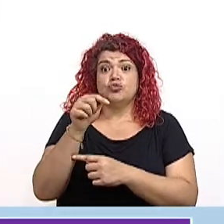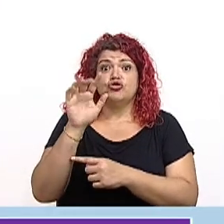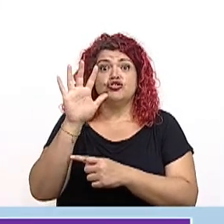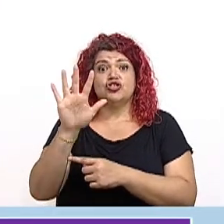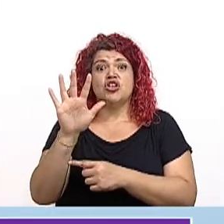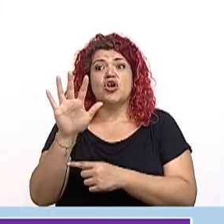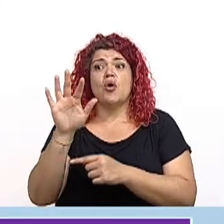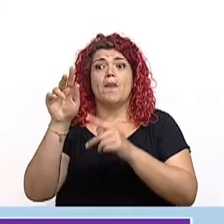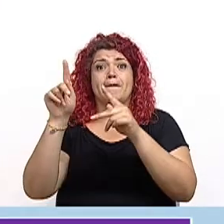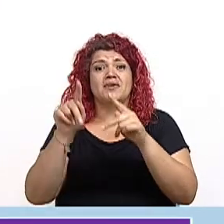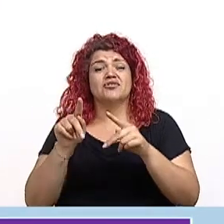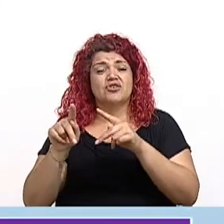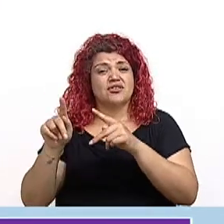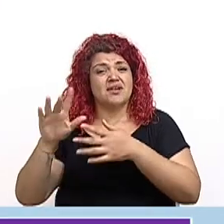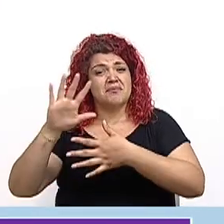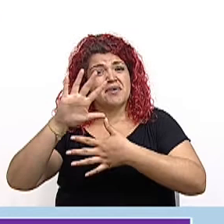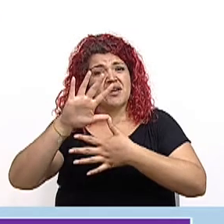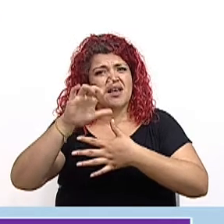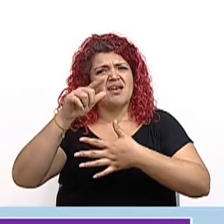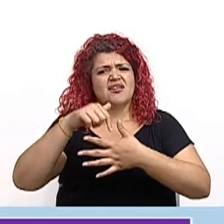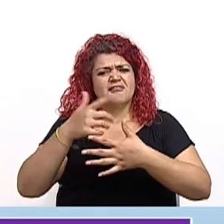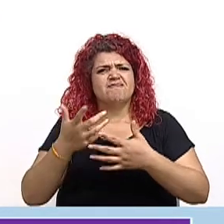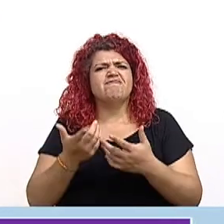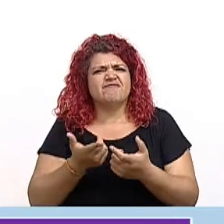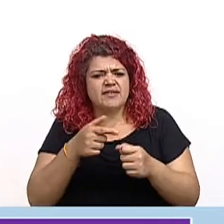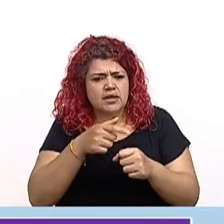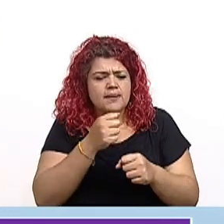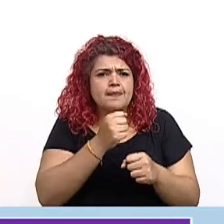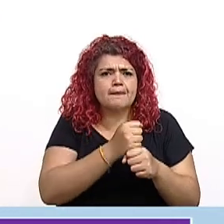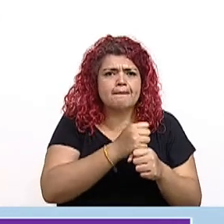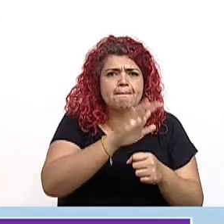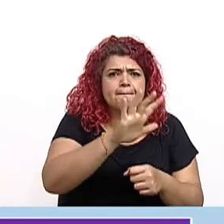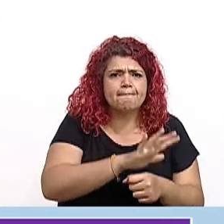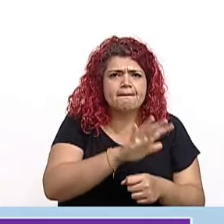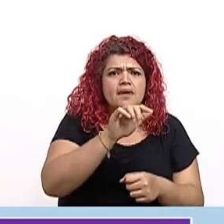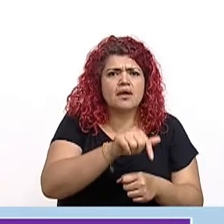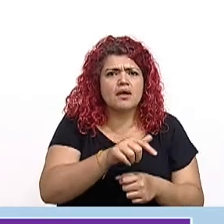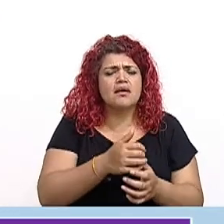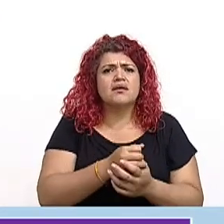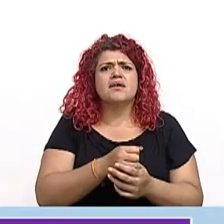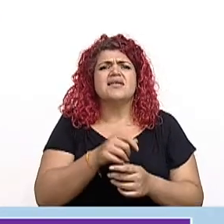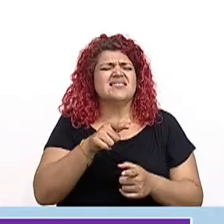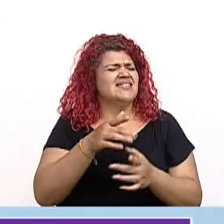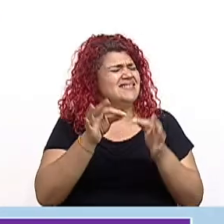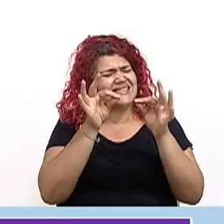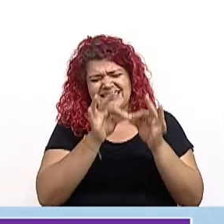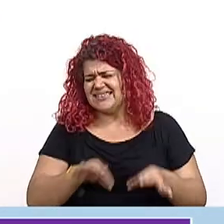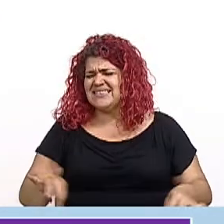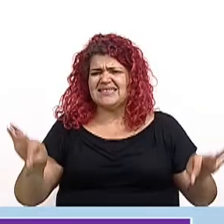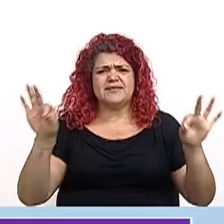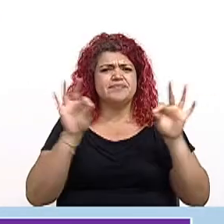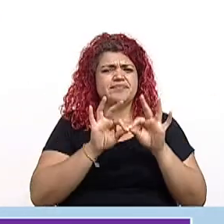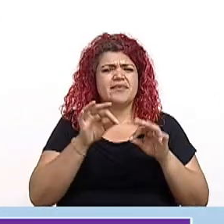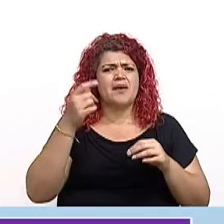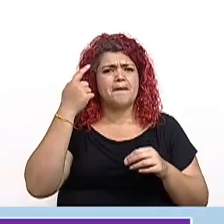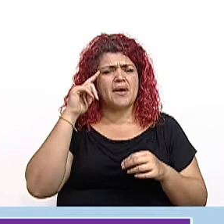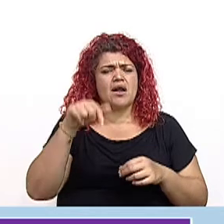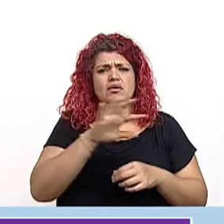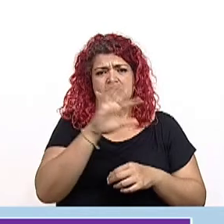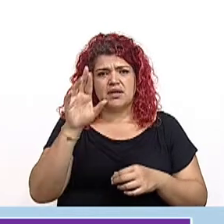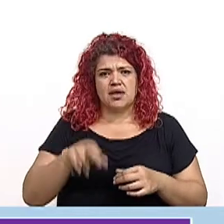de la población de América Latina ocupada en este sector agrario. De ahí que sea fundamental también para Costa